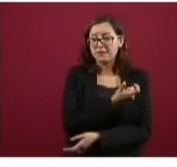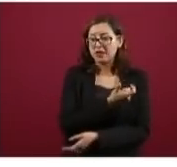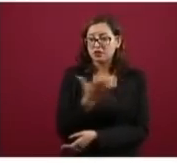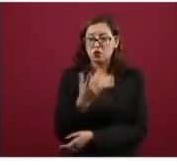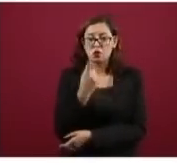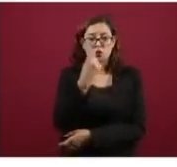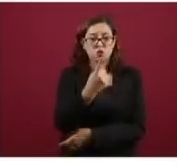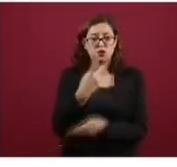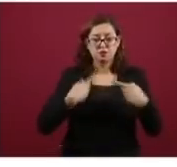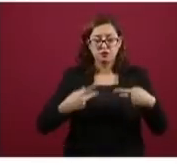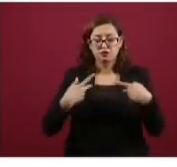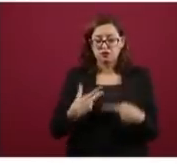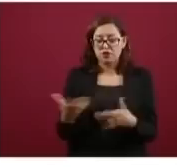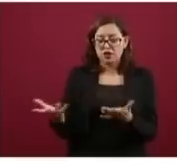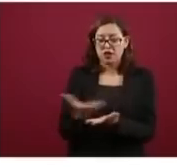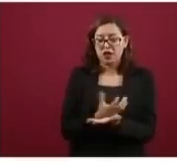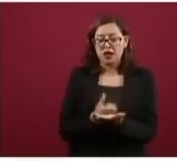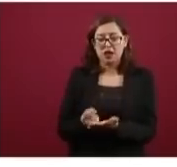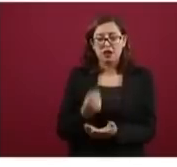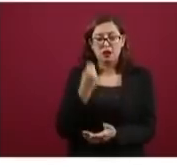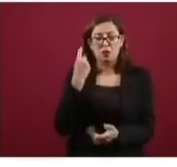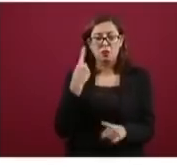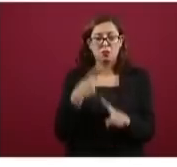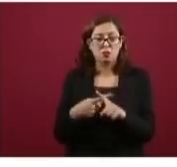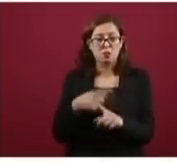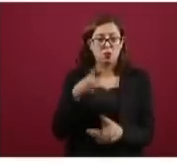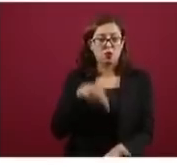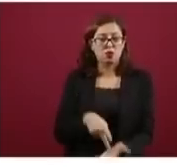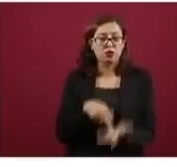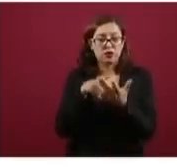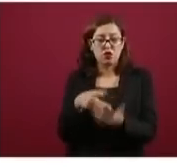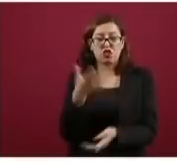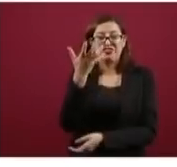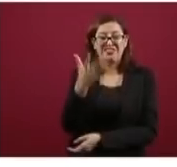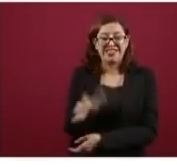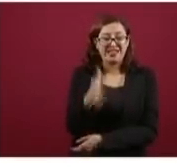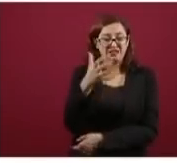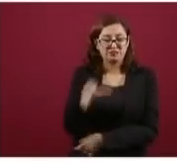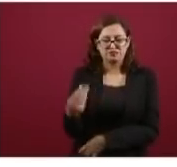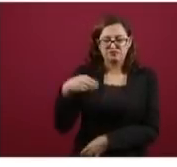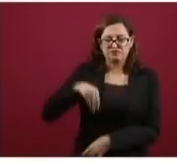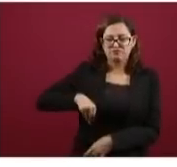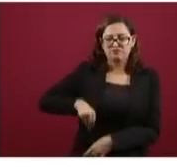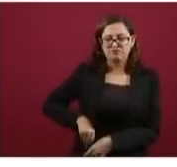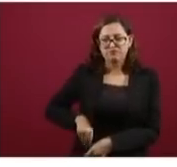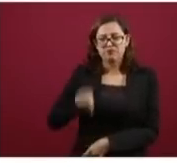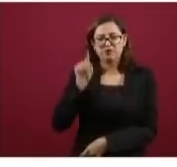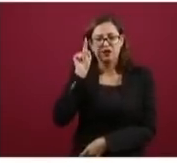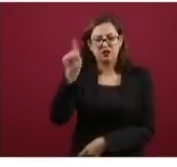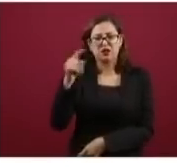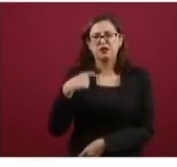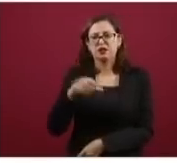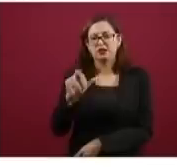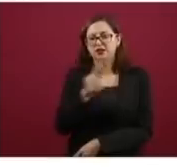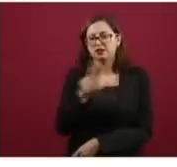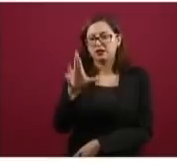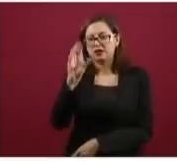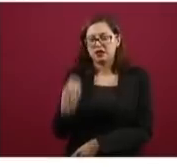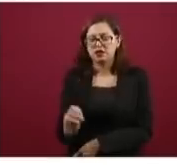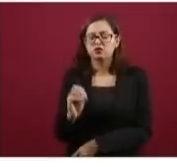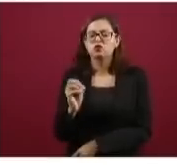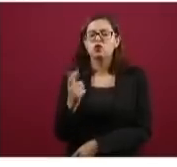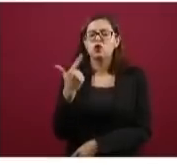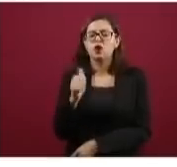pesos 96 centavos por kilo que lo tiene en consume el quintana roo gas del caribe con un